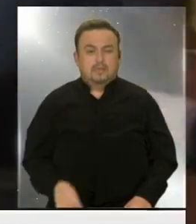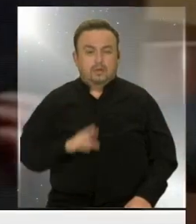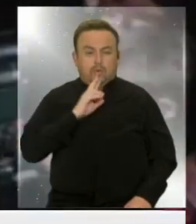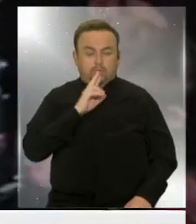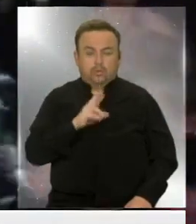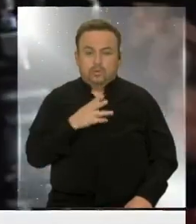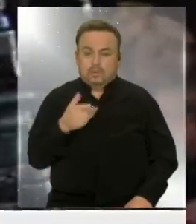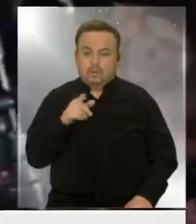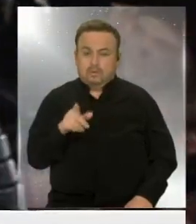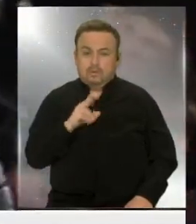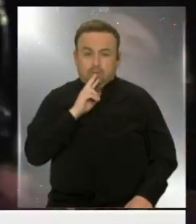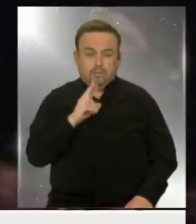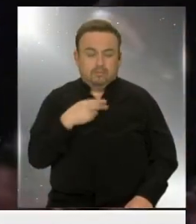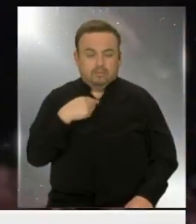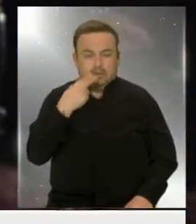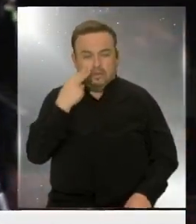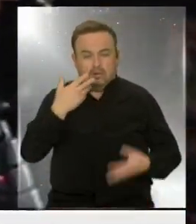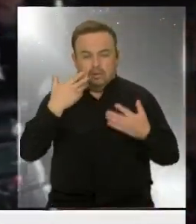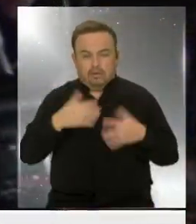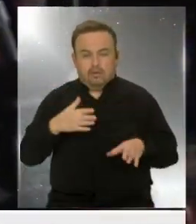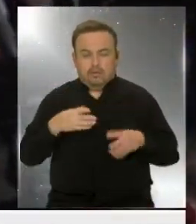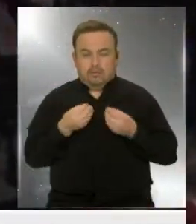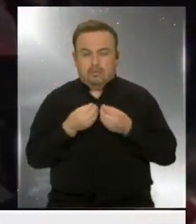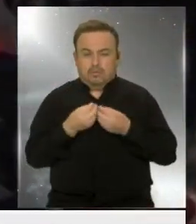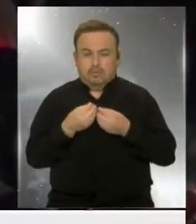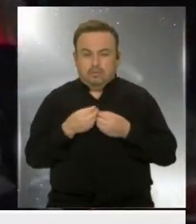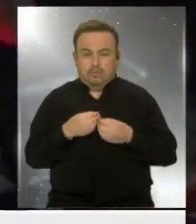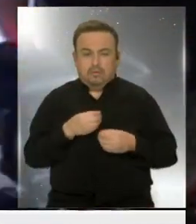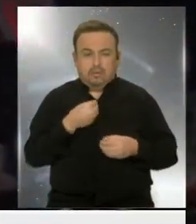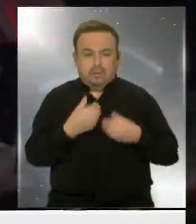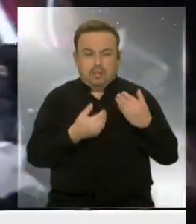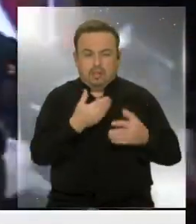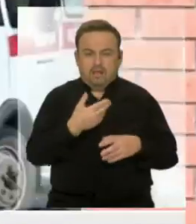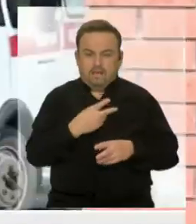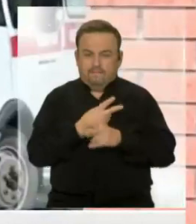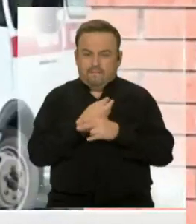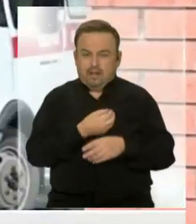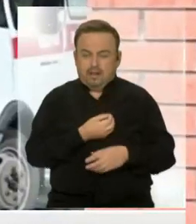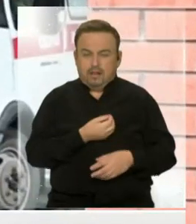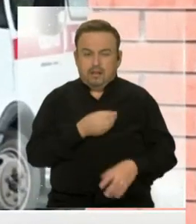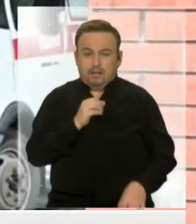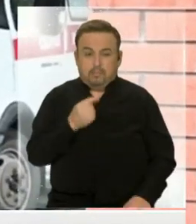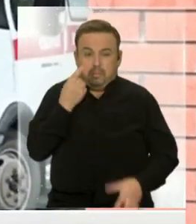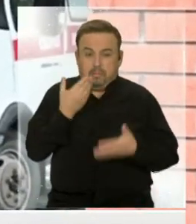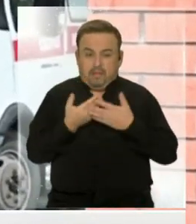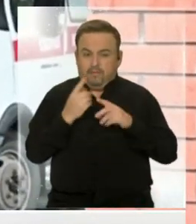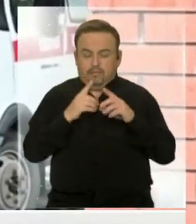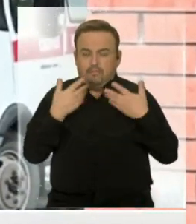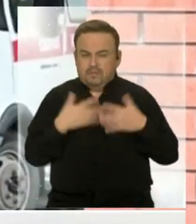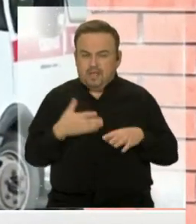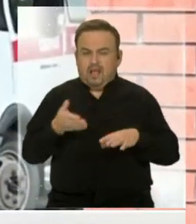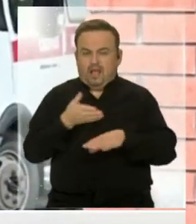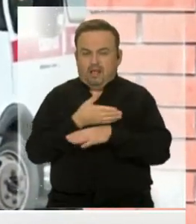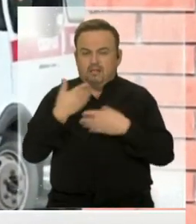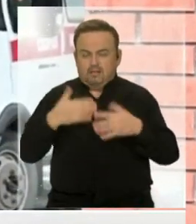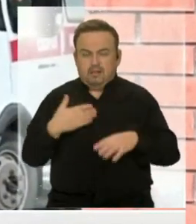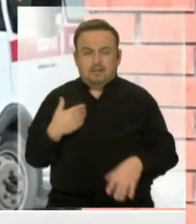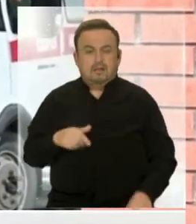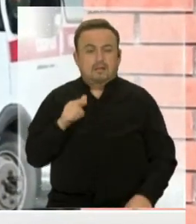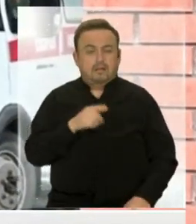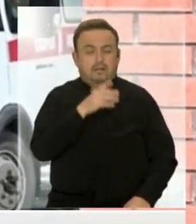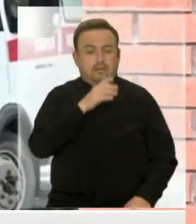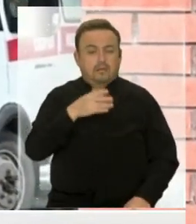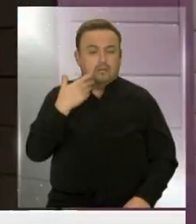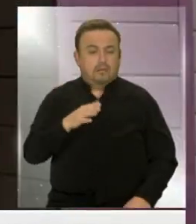increíble, ¿ah? Bueno, en Rusia hemos conocido otros casos de envenenamiento bien grave, así que no es la primera vez. Exactamente, con personas